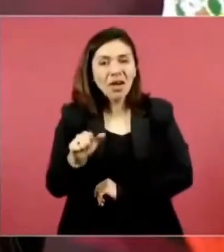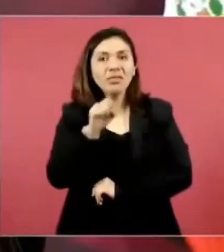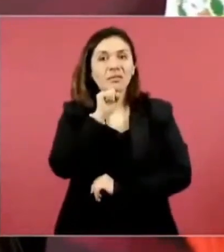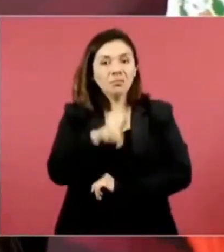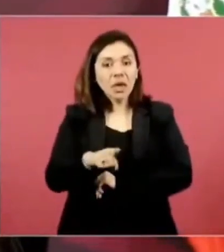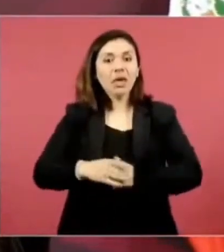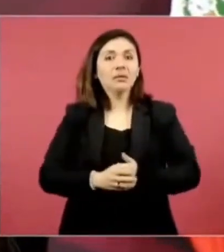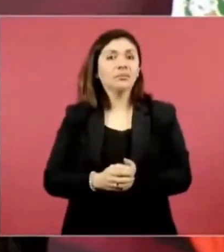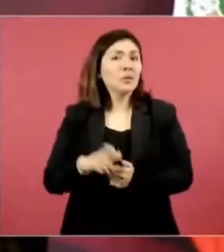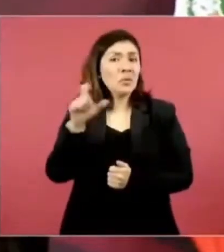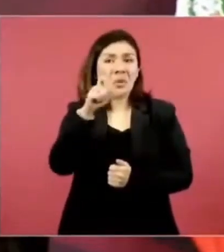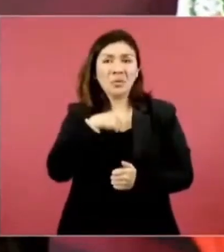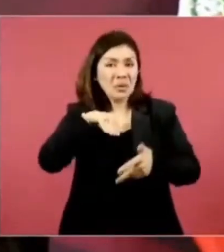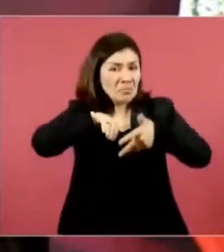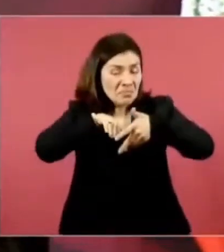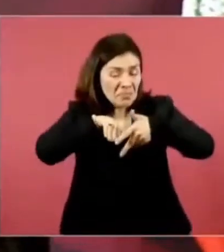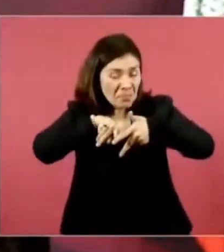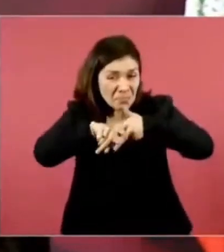Desde que entramos